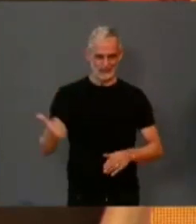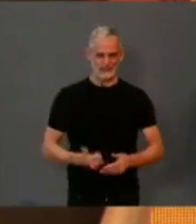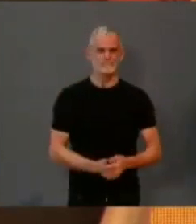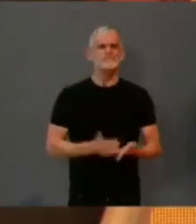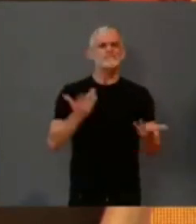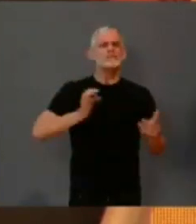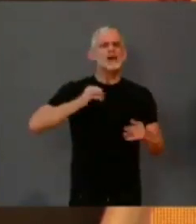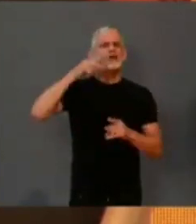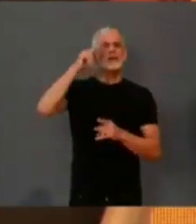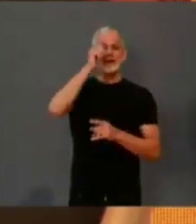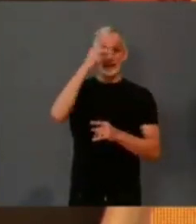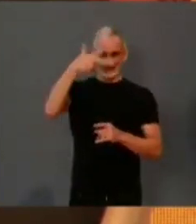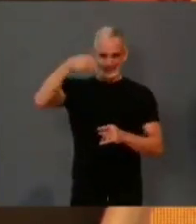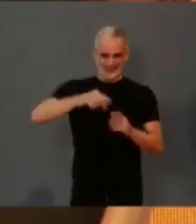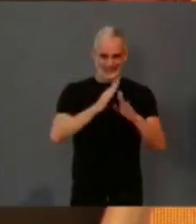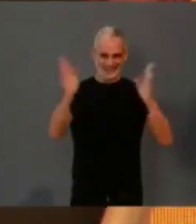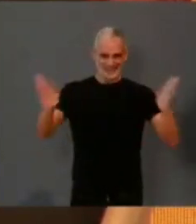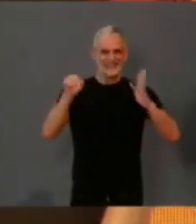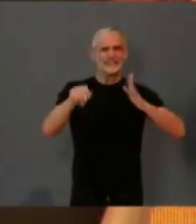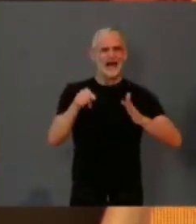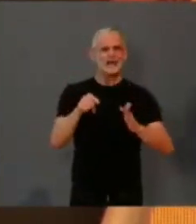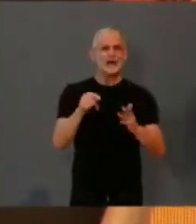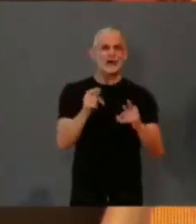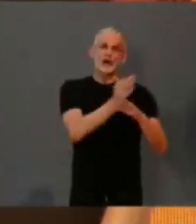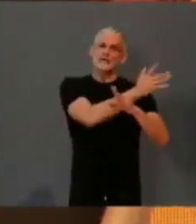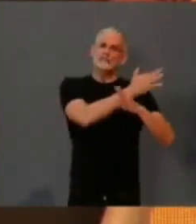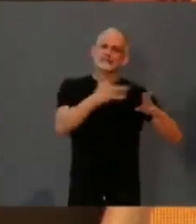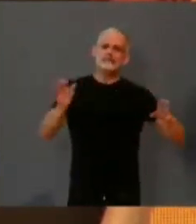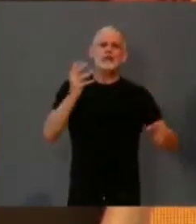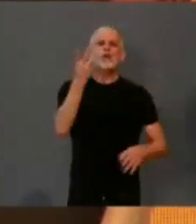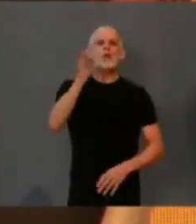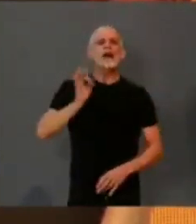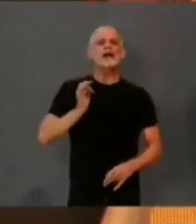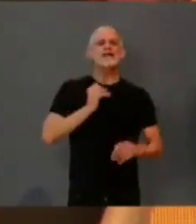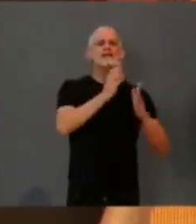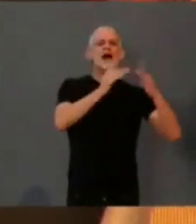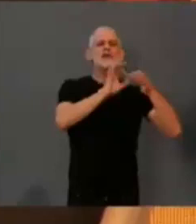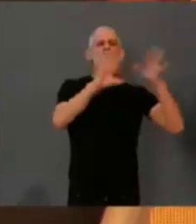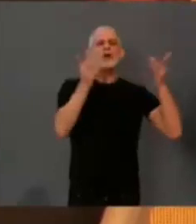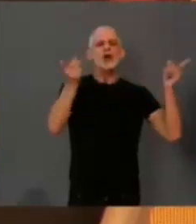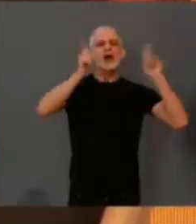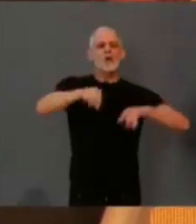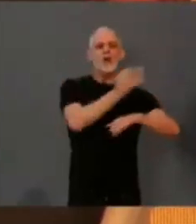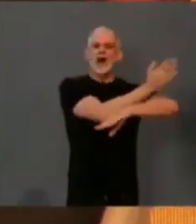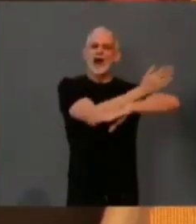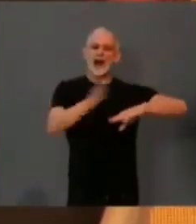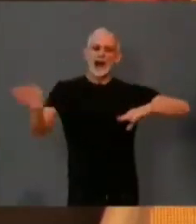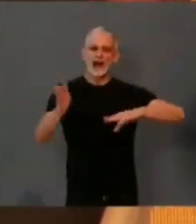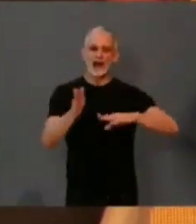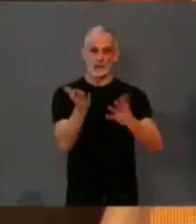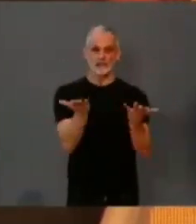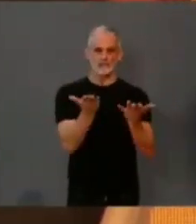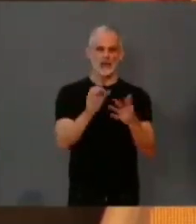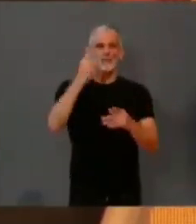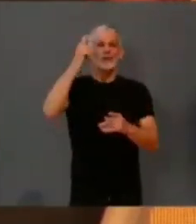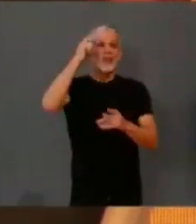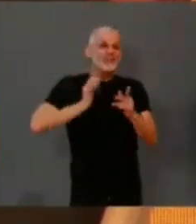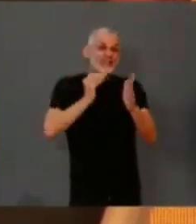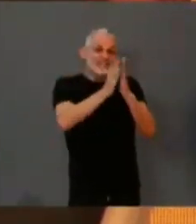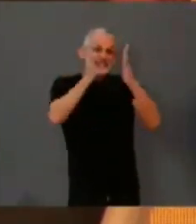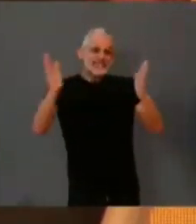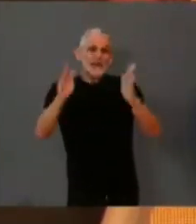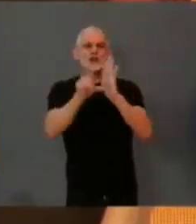en 2023 se cumple el cuarenta aniversario de Retorno a la democracia en el país y los primeros diez años